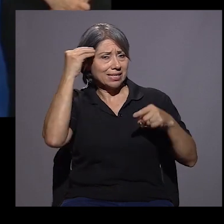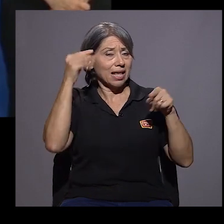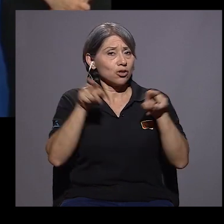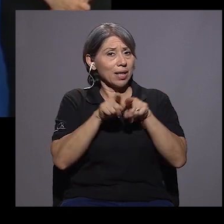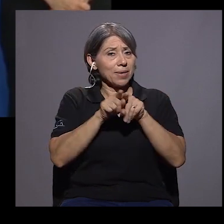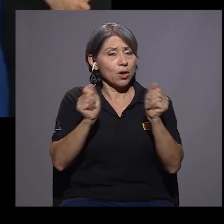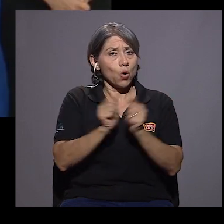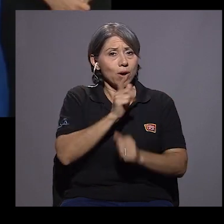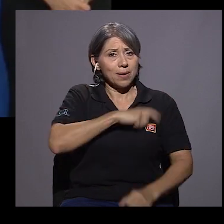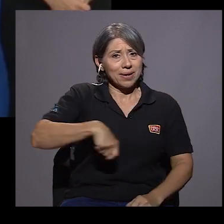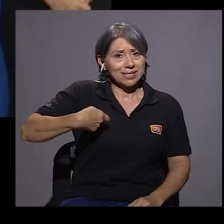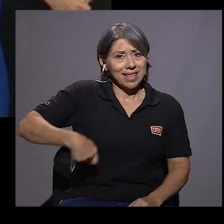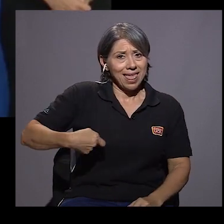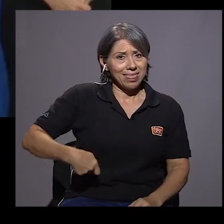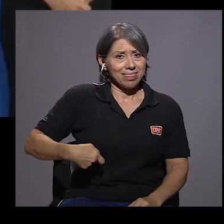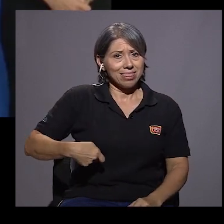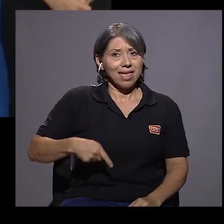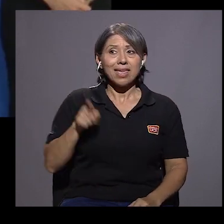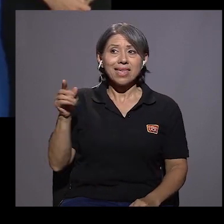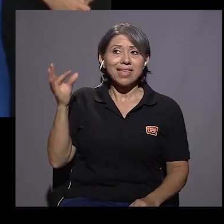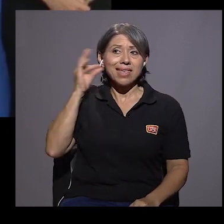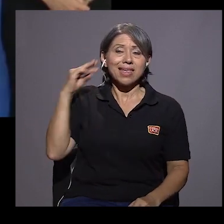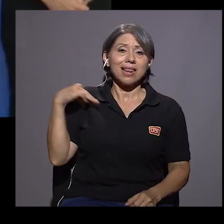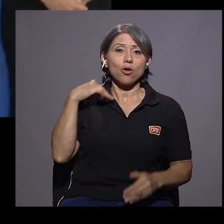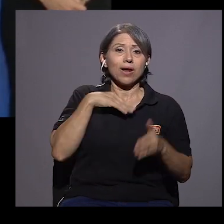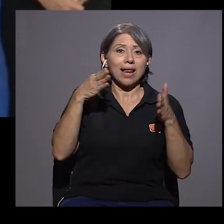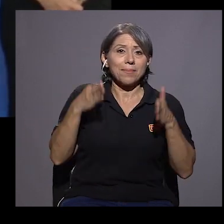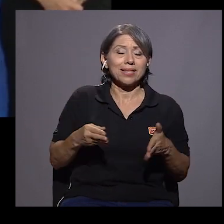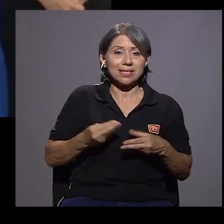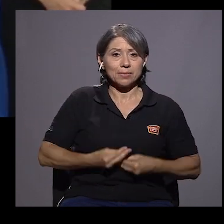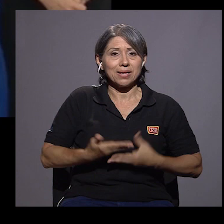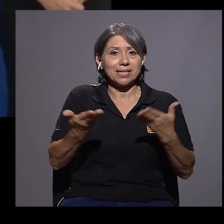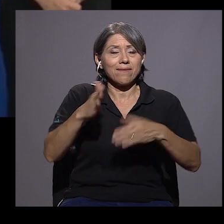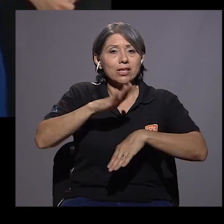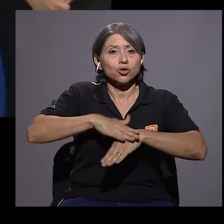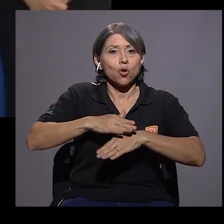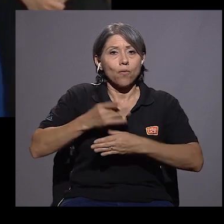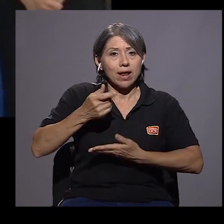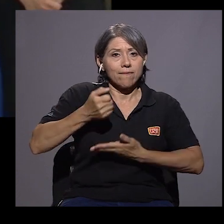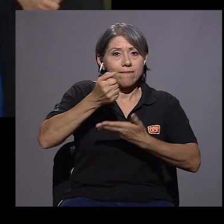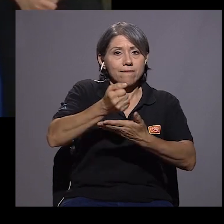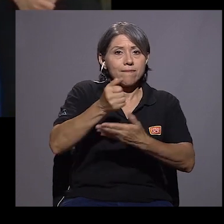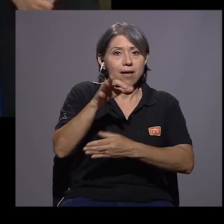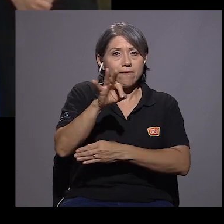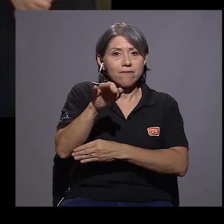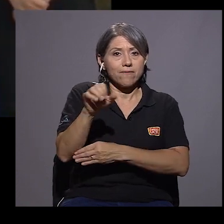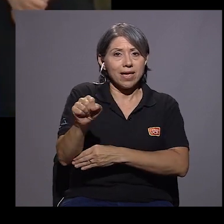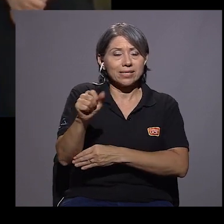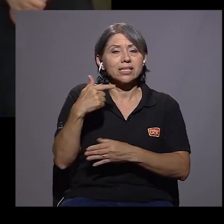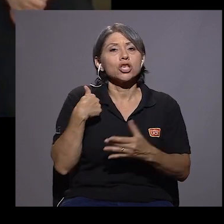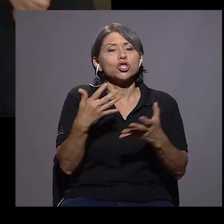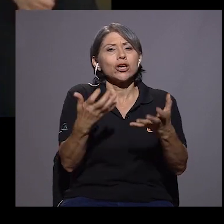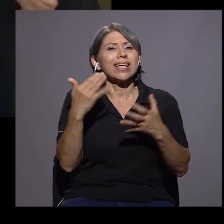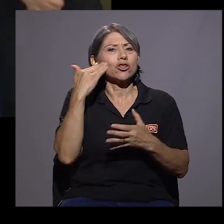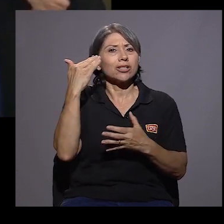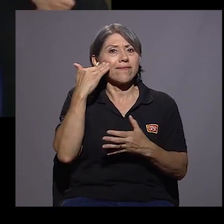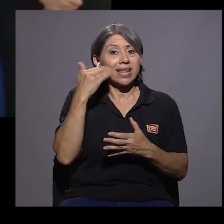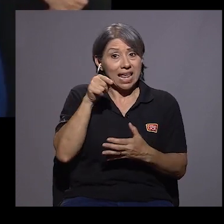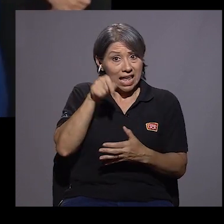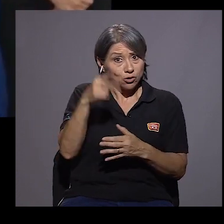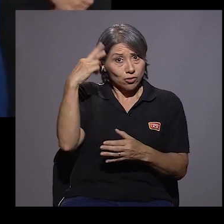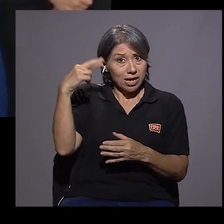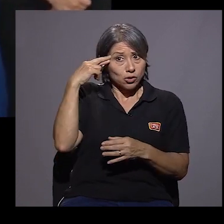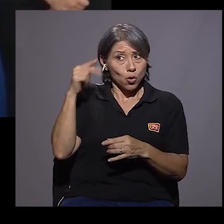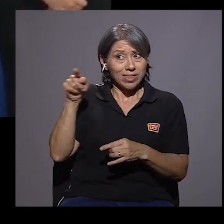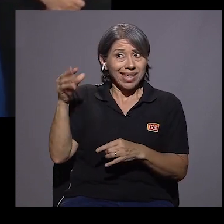incluso con el presidente y lo que ella expresaba sobre la partida del PES. Entonces yo quiero saber si esto tiene que ver con que